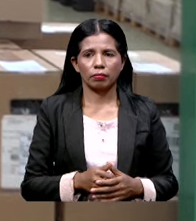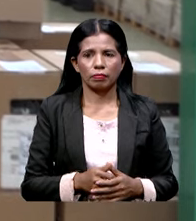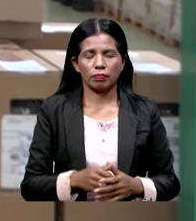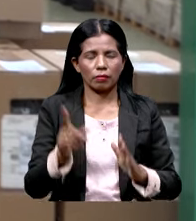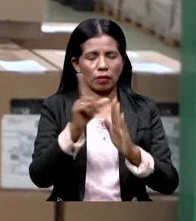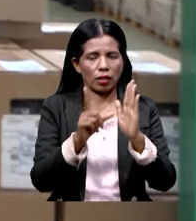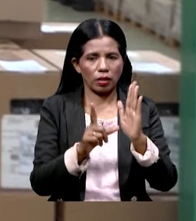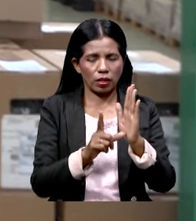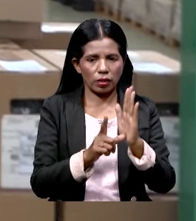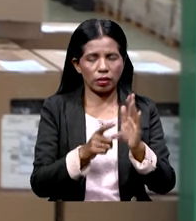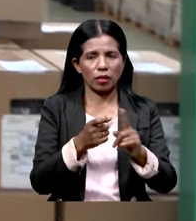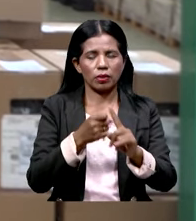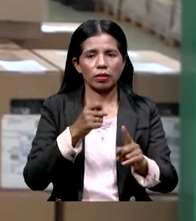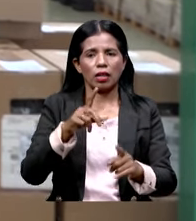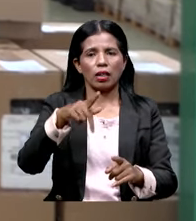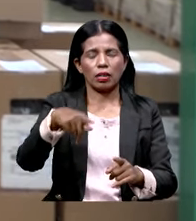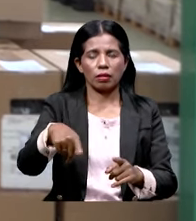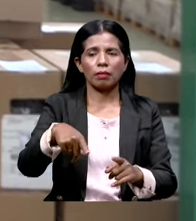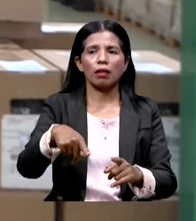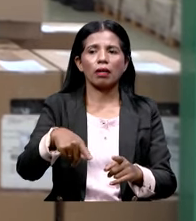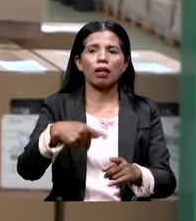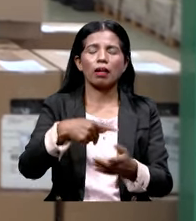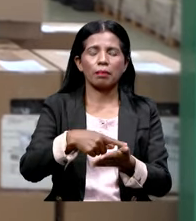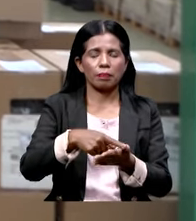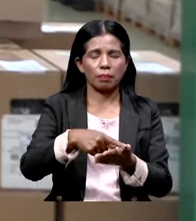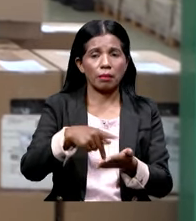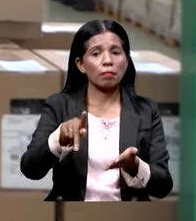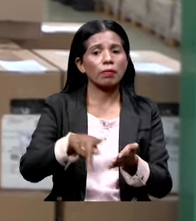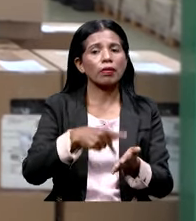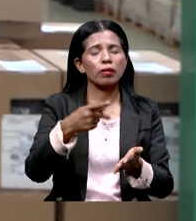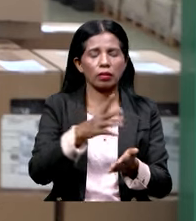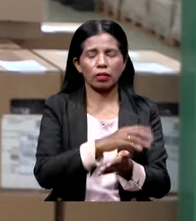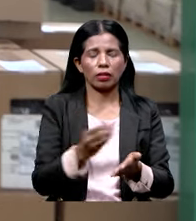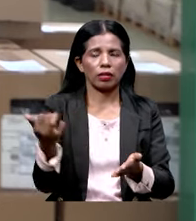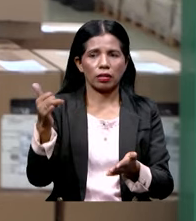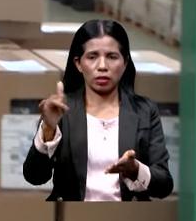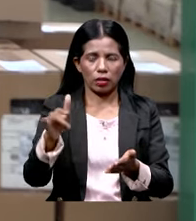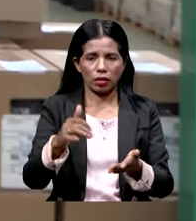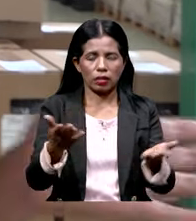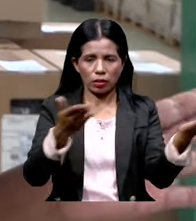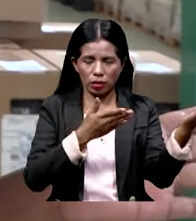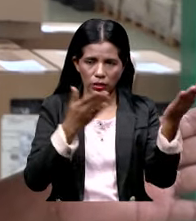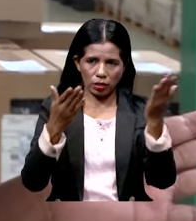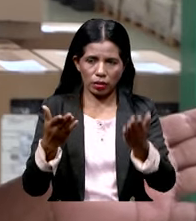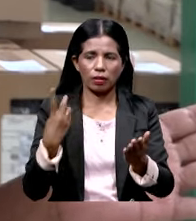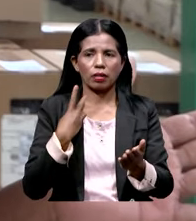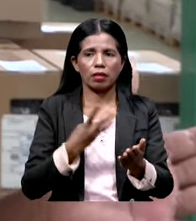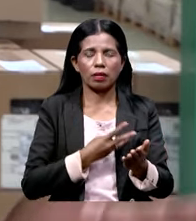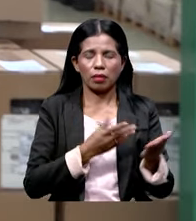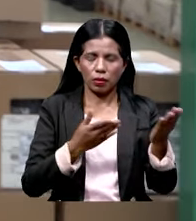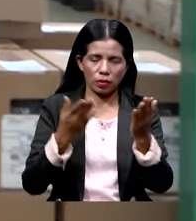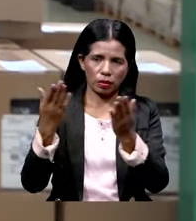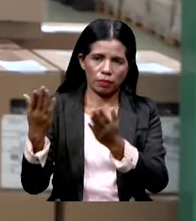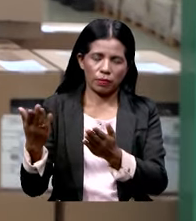lista usi aprosanamento para Aim bele sira pertama te sistema depois aim dada gut receiving kodi ami henover pai